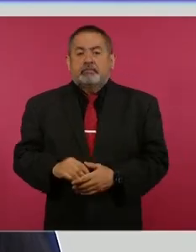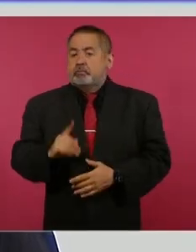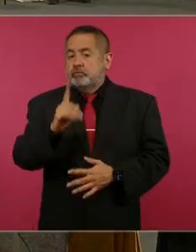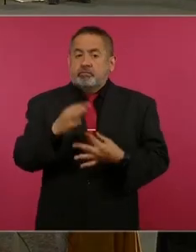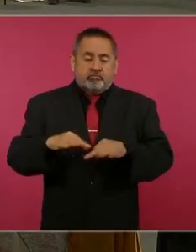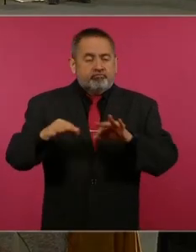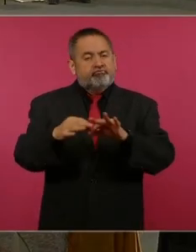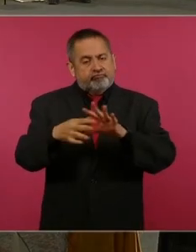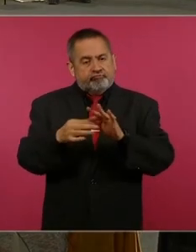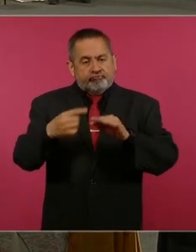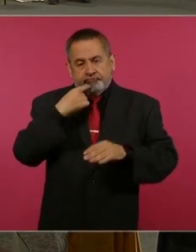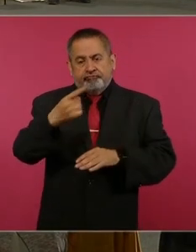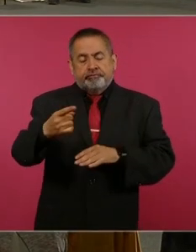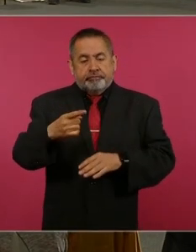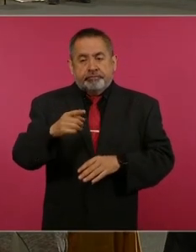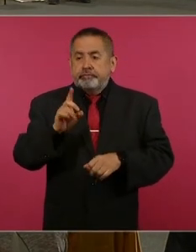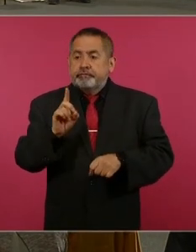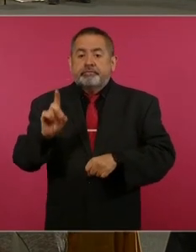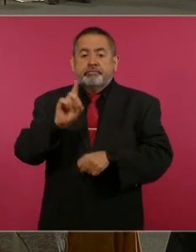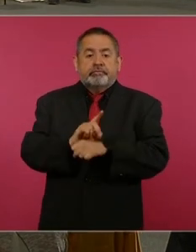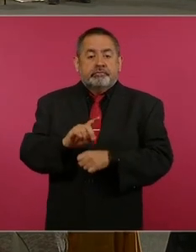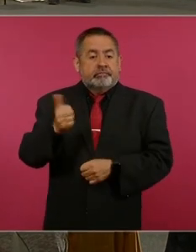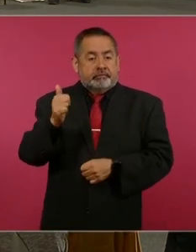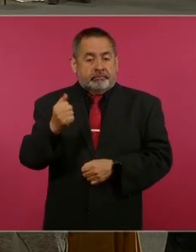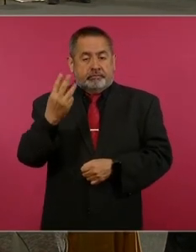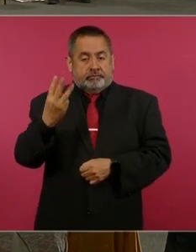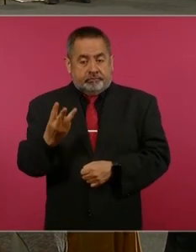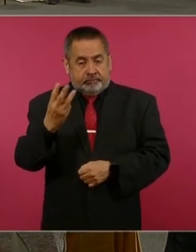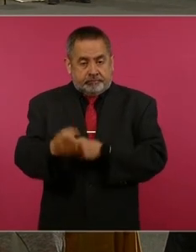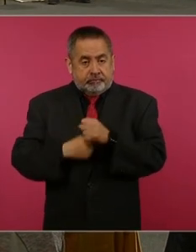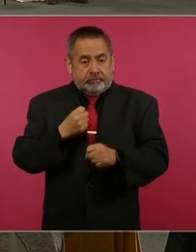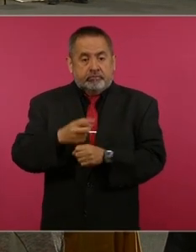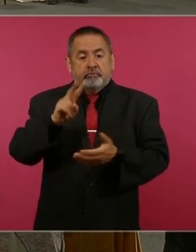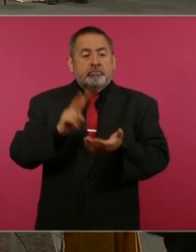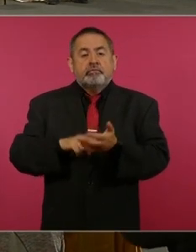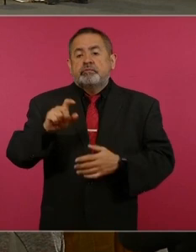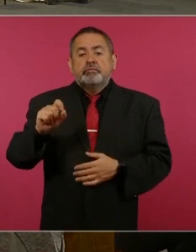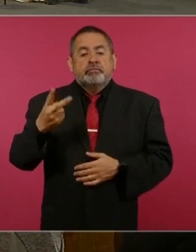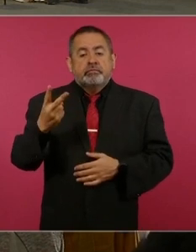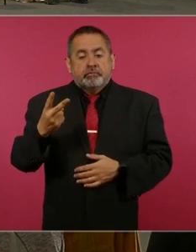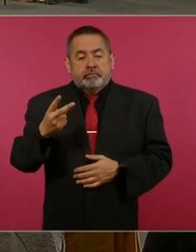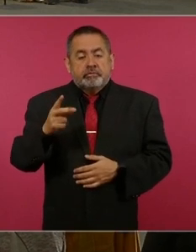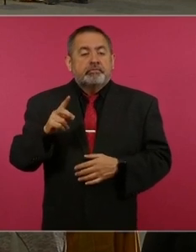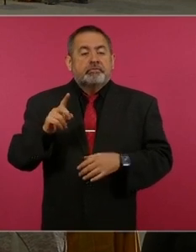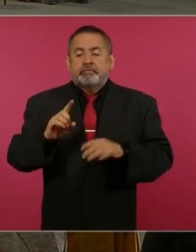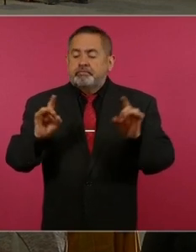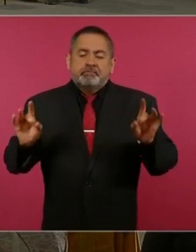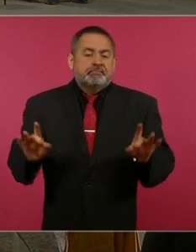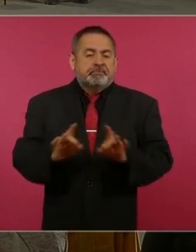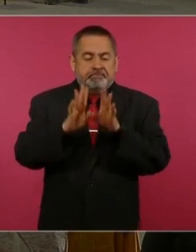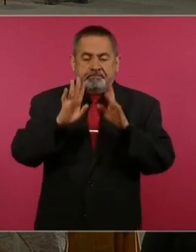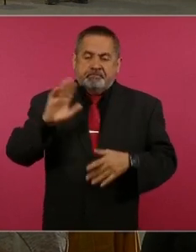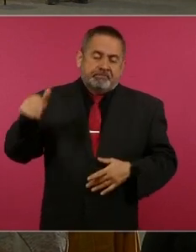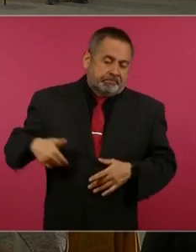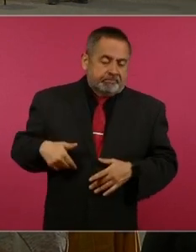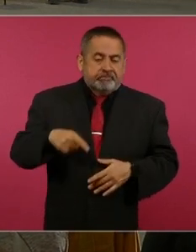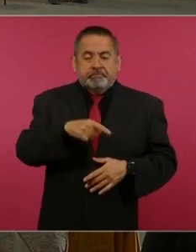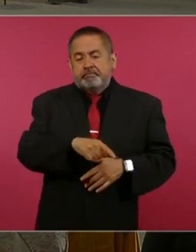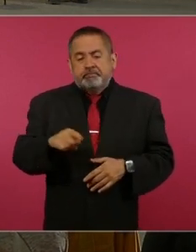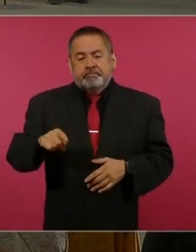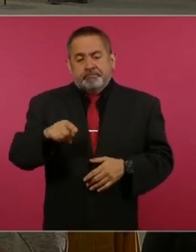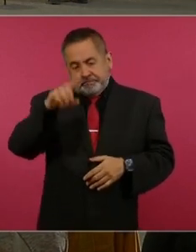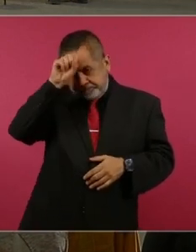importante resaltar que el día 3 de agosto de 2022 se suscitó este accidente en la mina